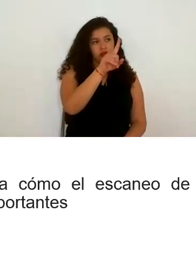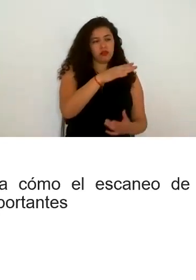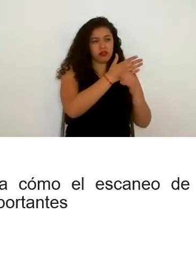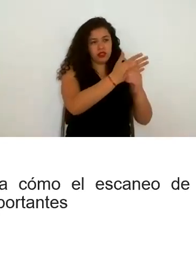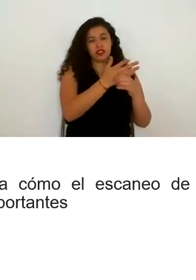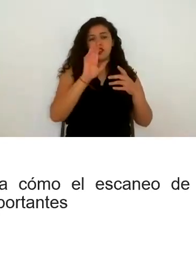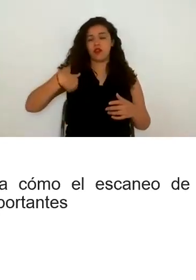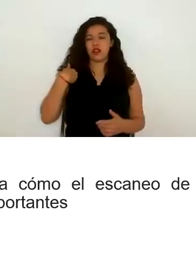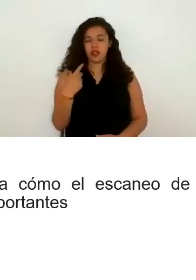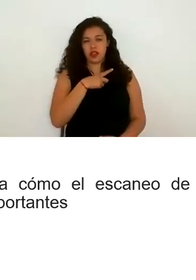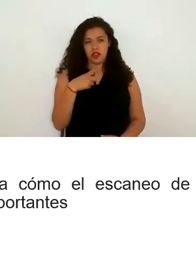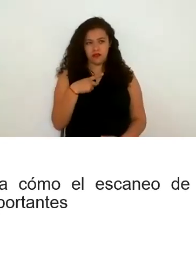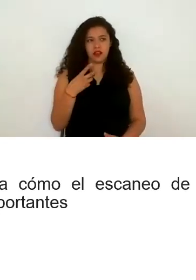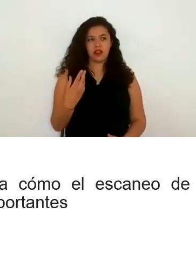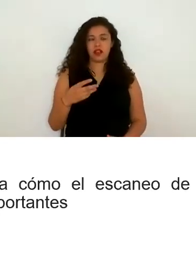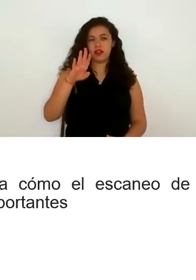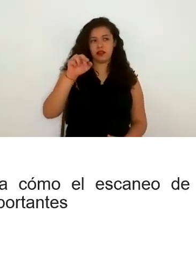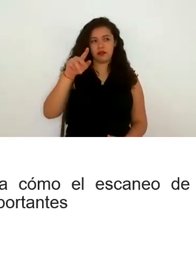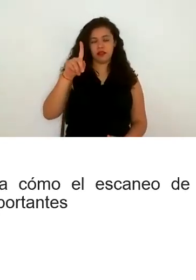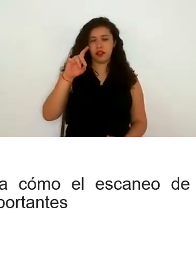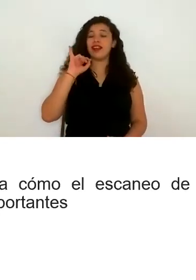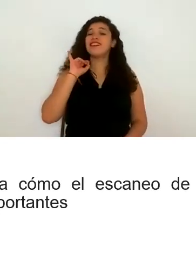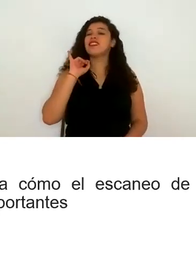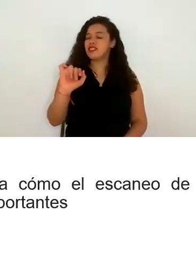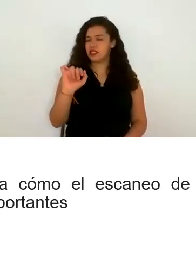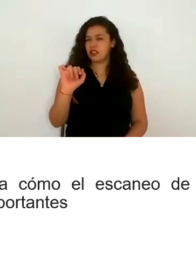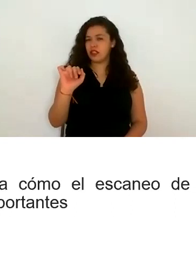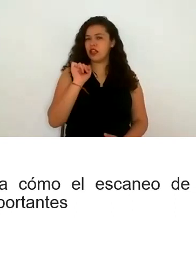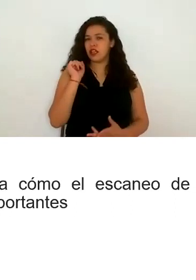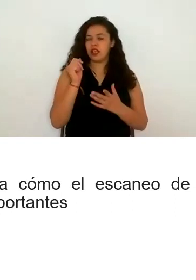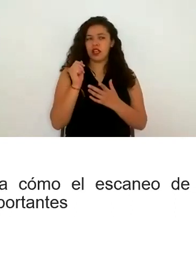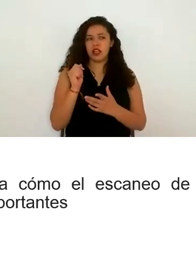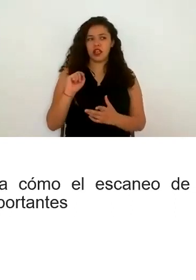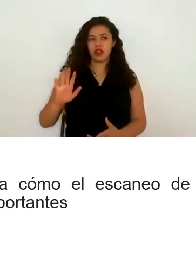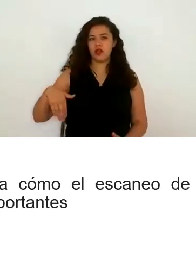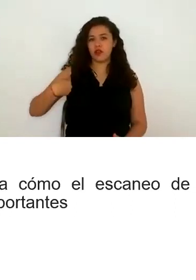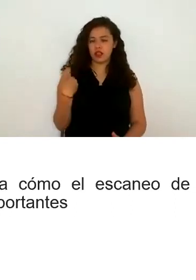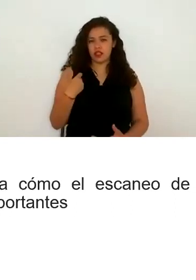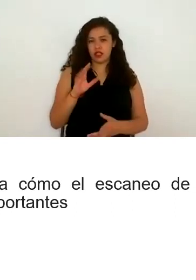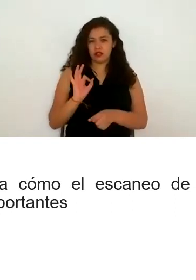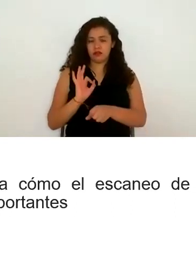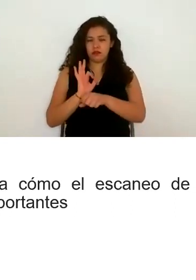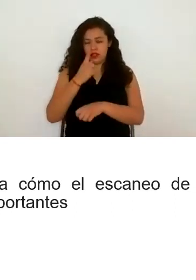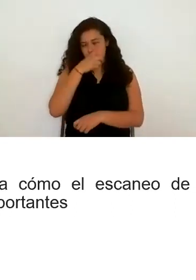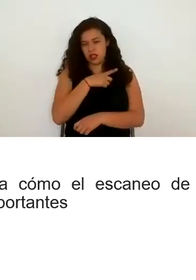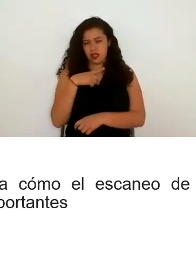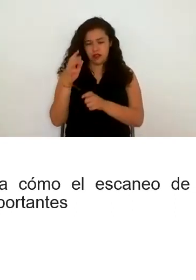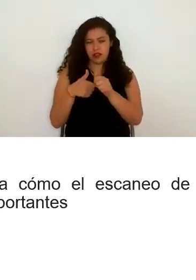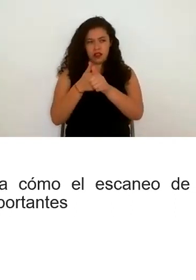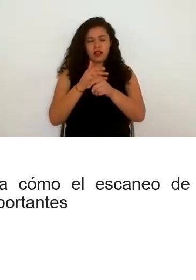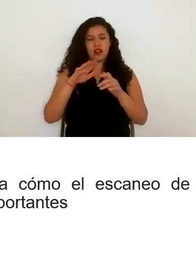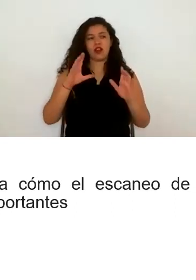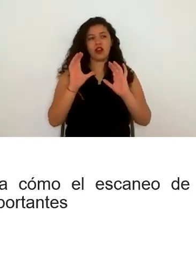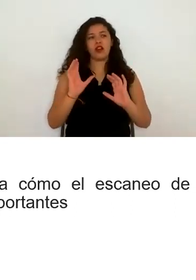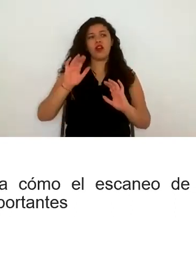conservar. Brenda Itzel nos comenta, sí, considero que es importante tener un respaldo. Nayeli dice, se debe